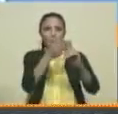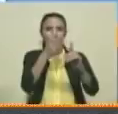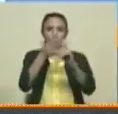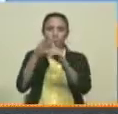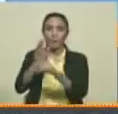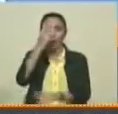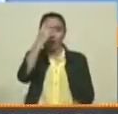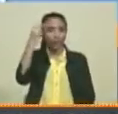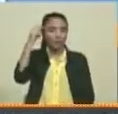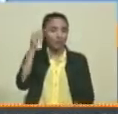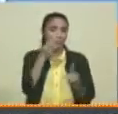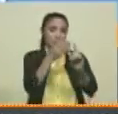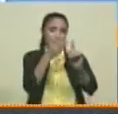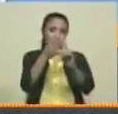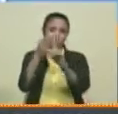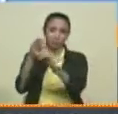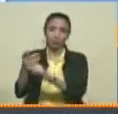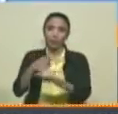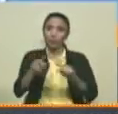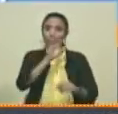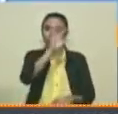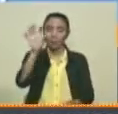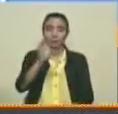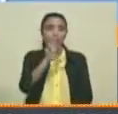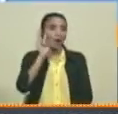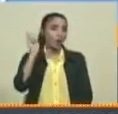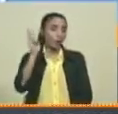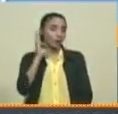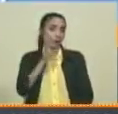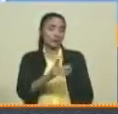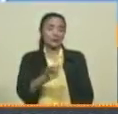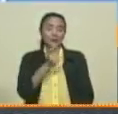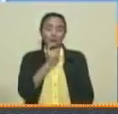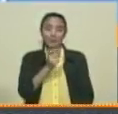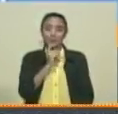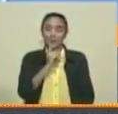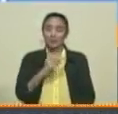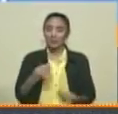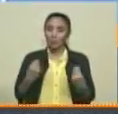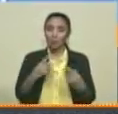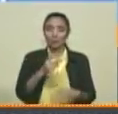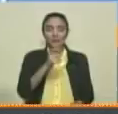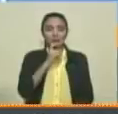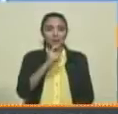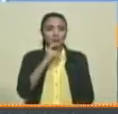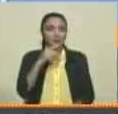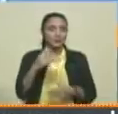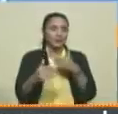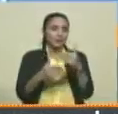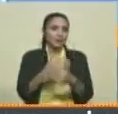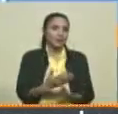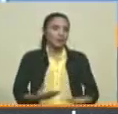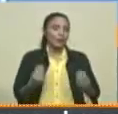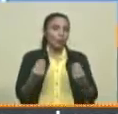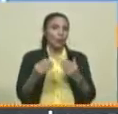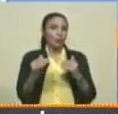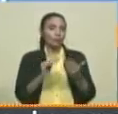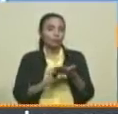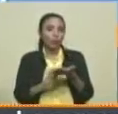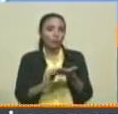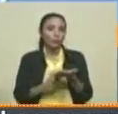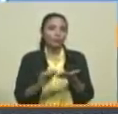cancilleres. Como era en Washington, era más dura la pelea. Era más dura la pelea en Washington,